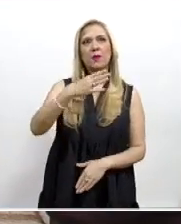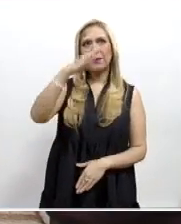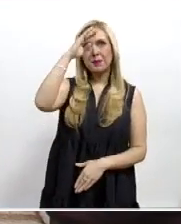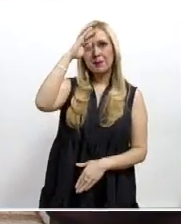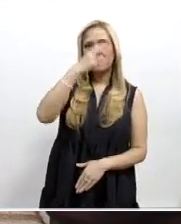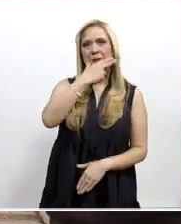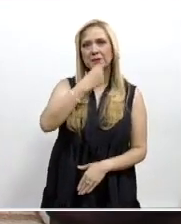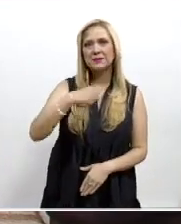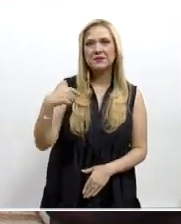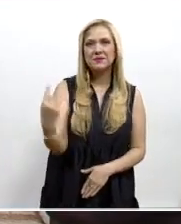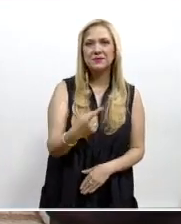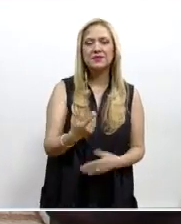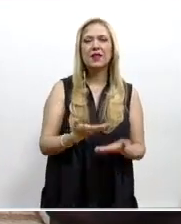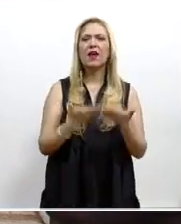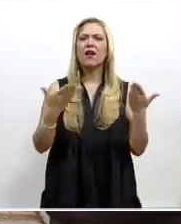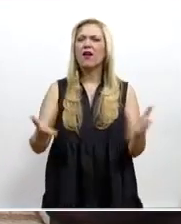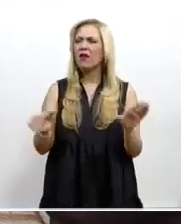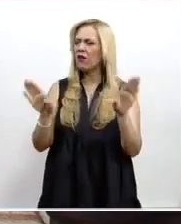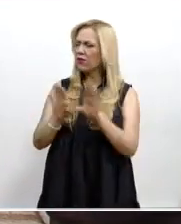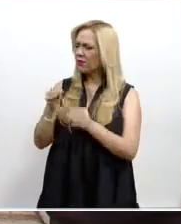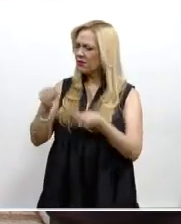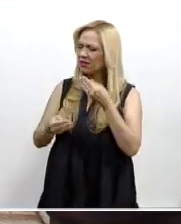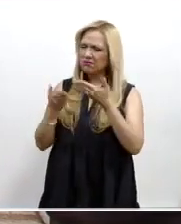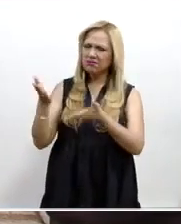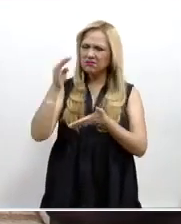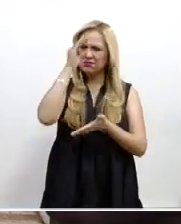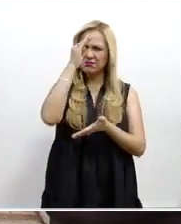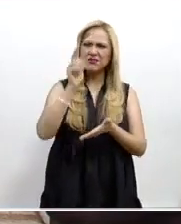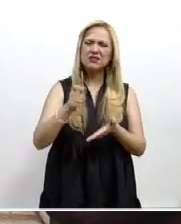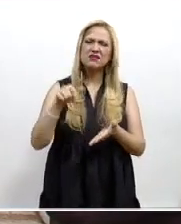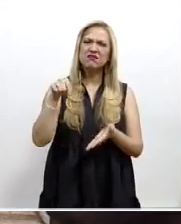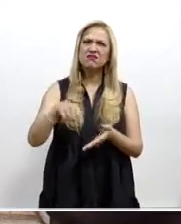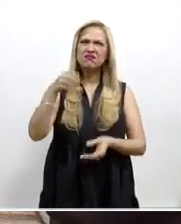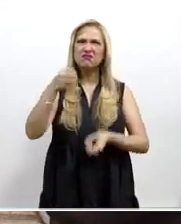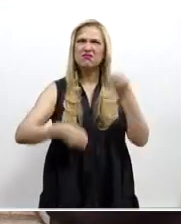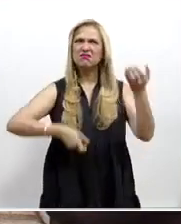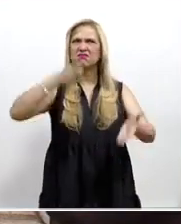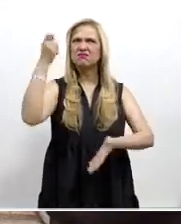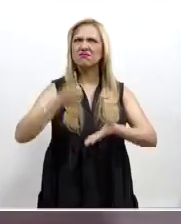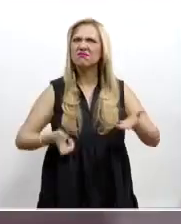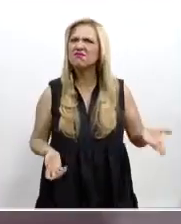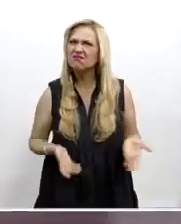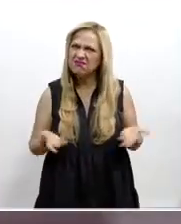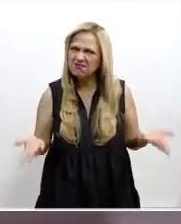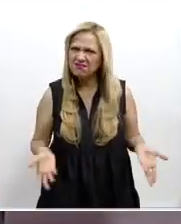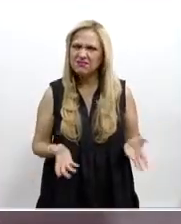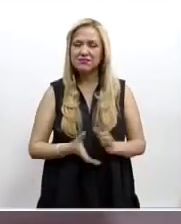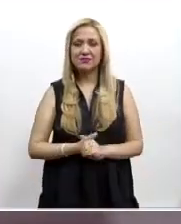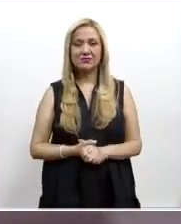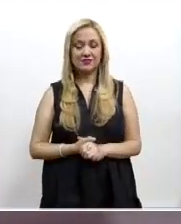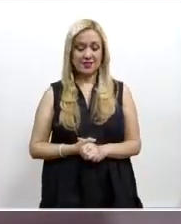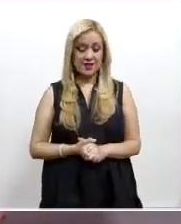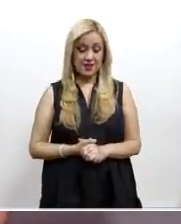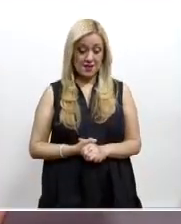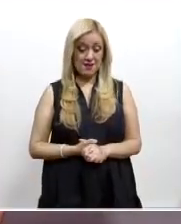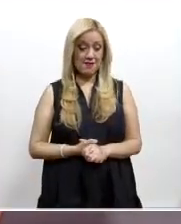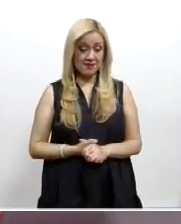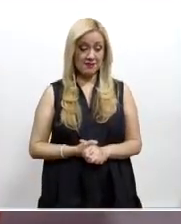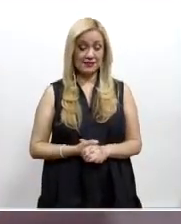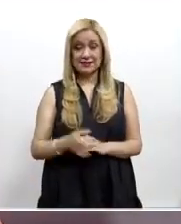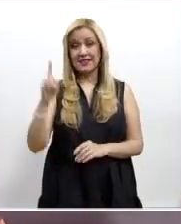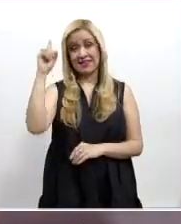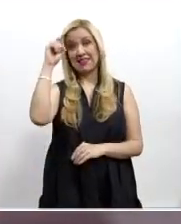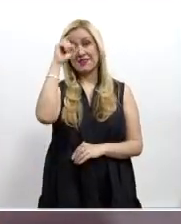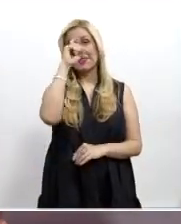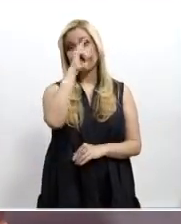se viven estas nuevas masculinidades en el ámbito jurisdiccional? Pero yo te quisiera decir que esto en realidad es